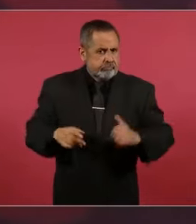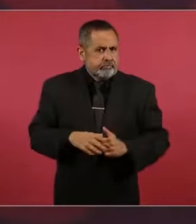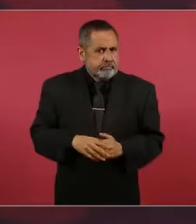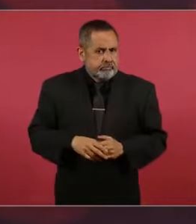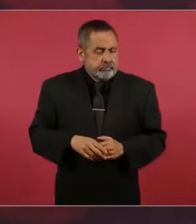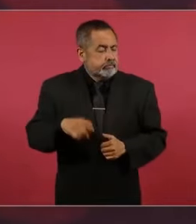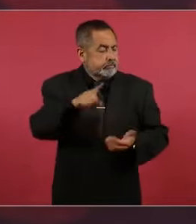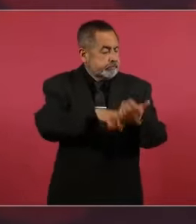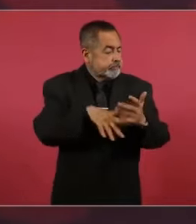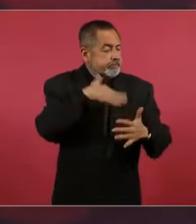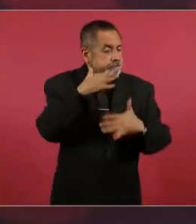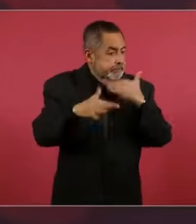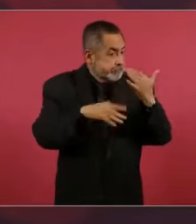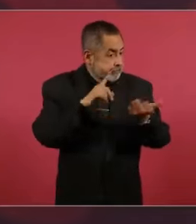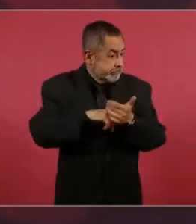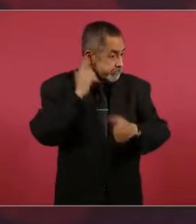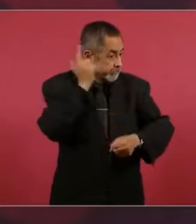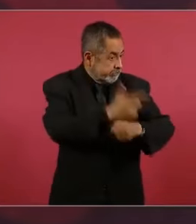hechos de corrupción,